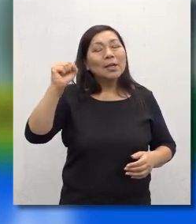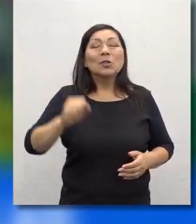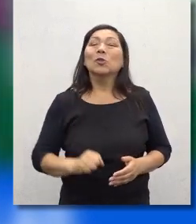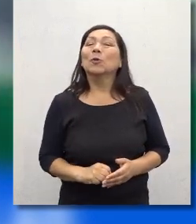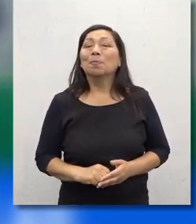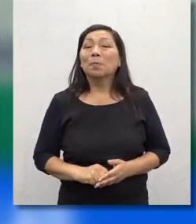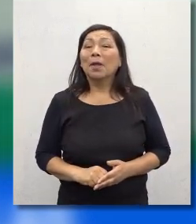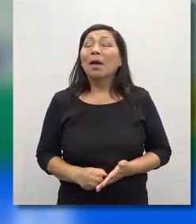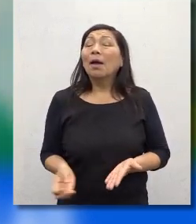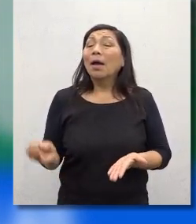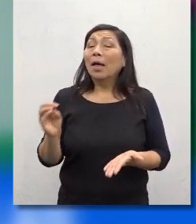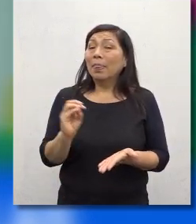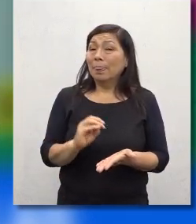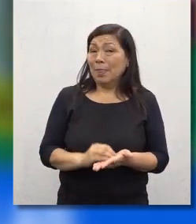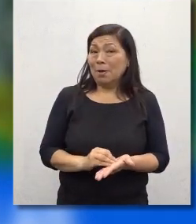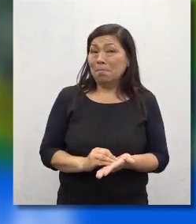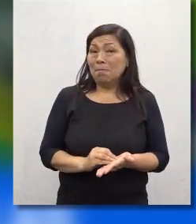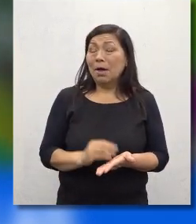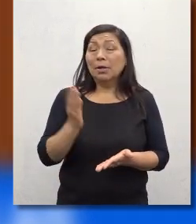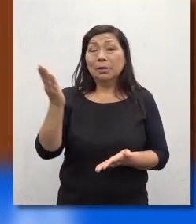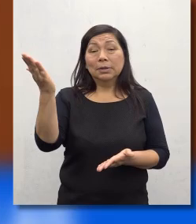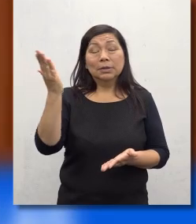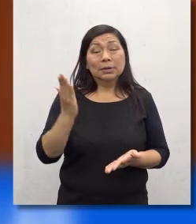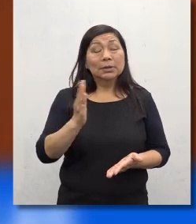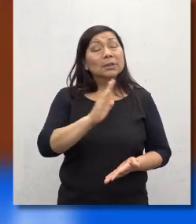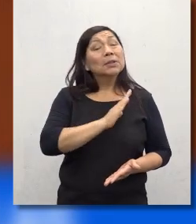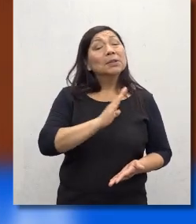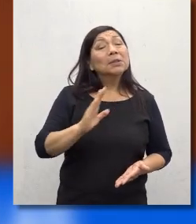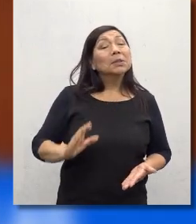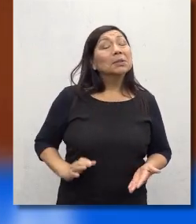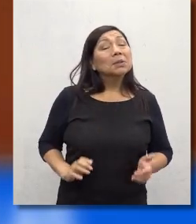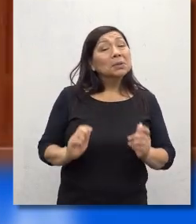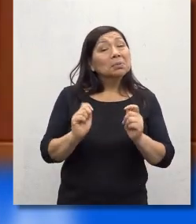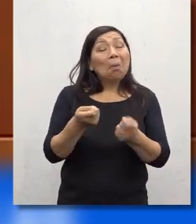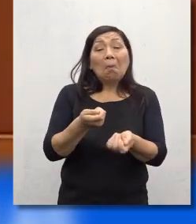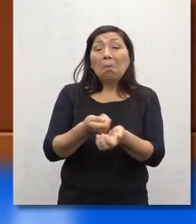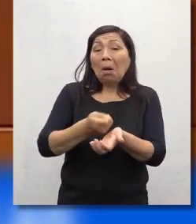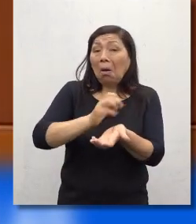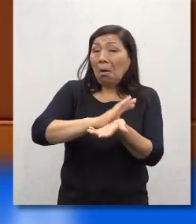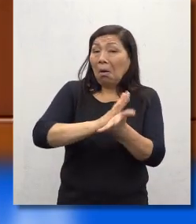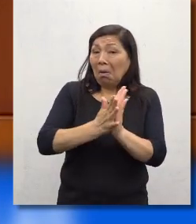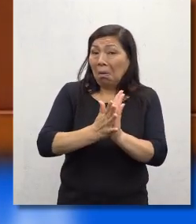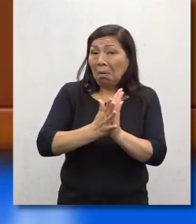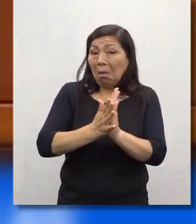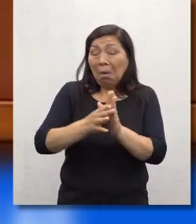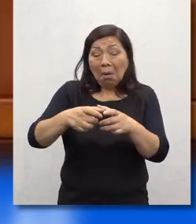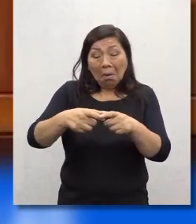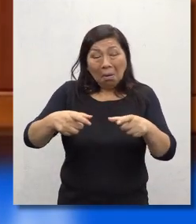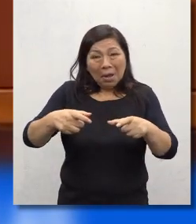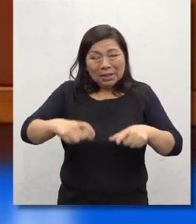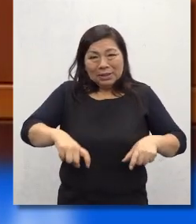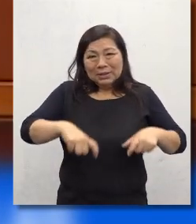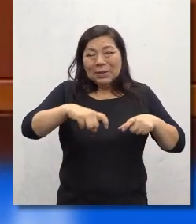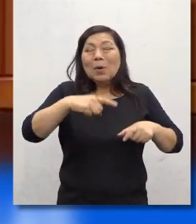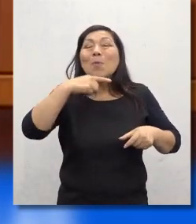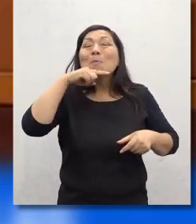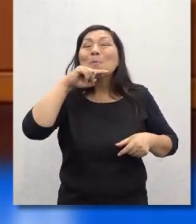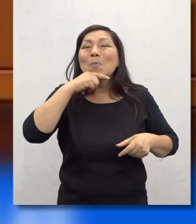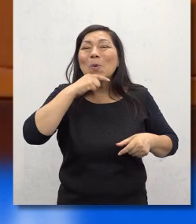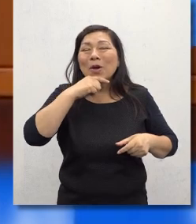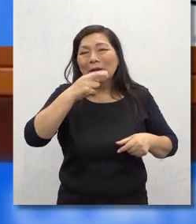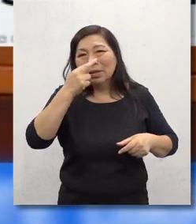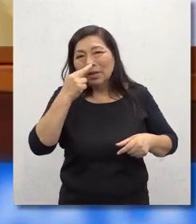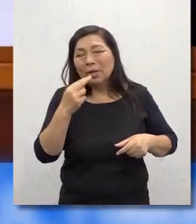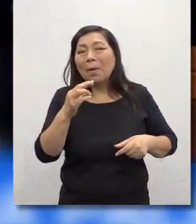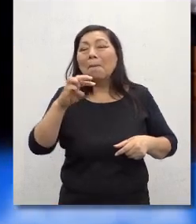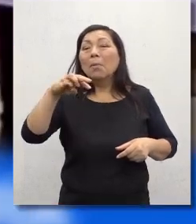fundamentales. Además, ordenó que el Estado otorgue gratuitamente estos productos de higiene a